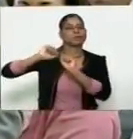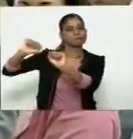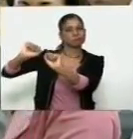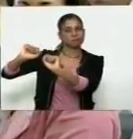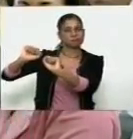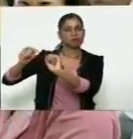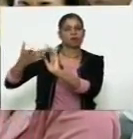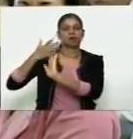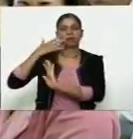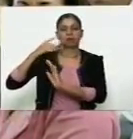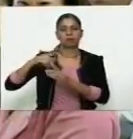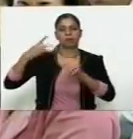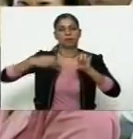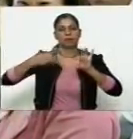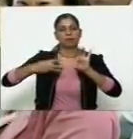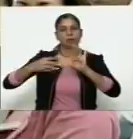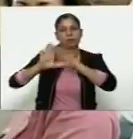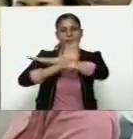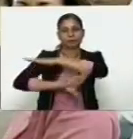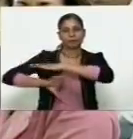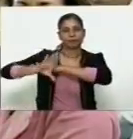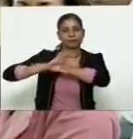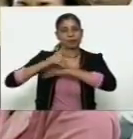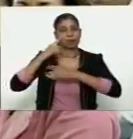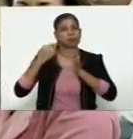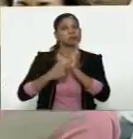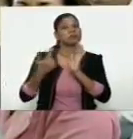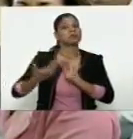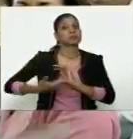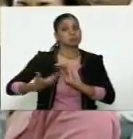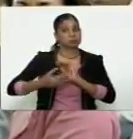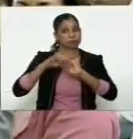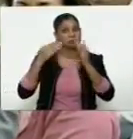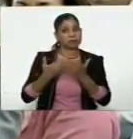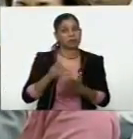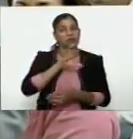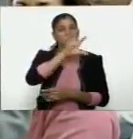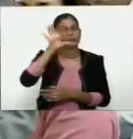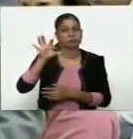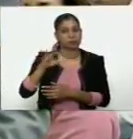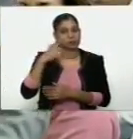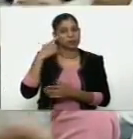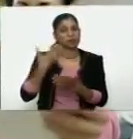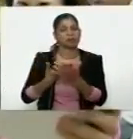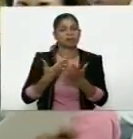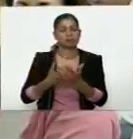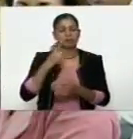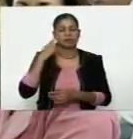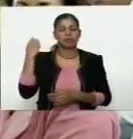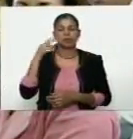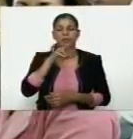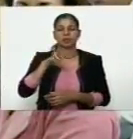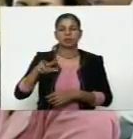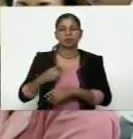que ha representado el Petro para todos los venezolanos y para la comunidad mundial. ¿Y por qué decimos la comunidad mundial? Porque precisamente hace 22 horas en Buenos Aires